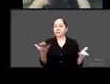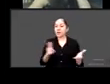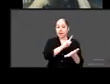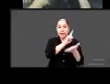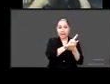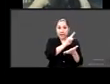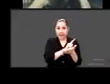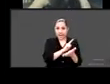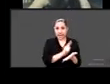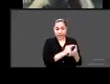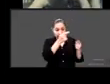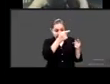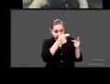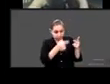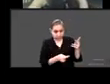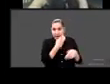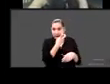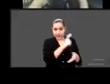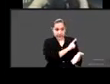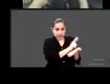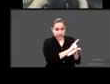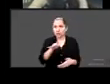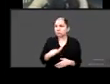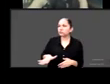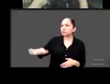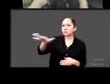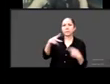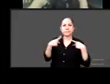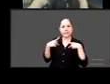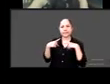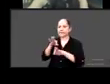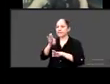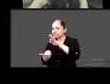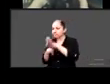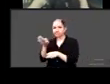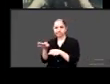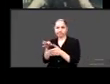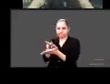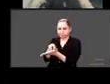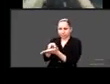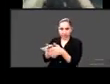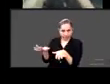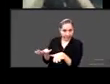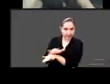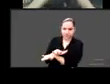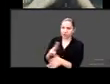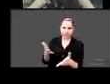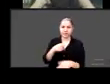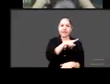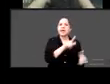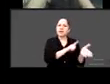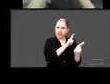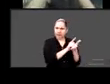no cambiarán las prácticas de crianza, las prácticas disciplinarias. Lo que las leyes hacen es mandar un mensaje social a toda